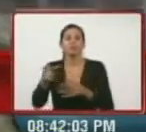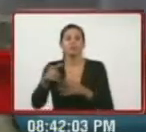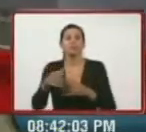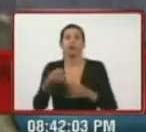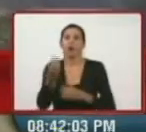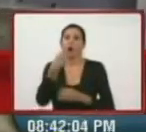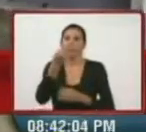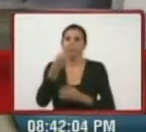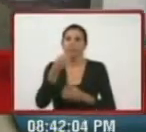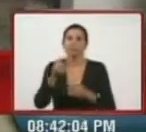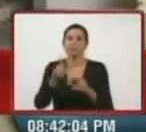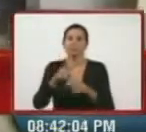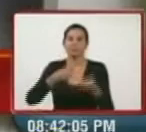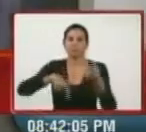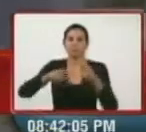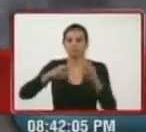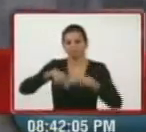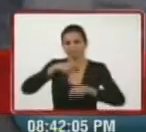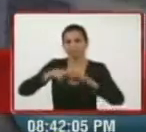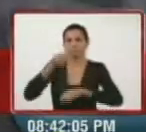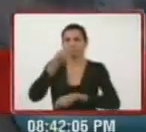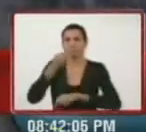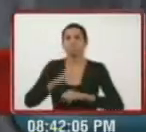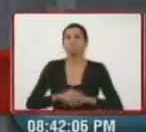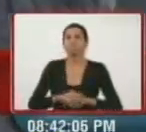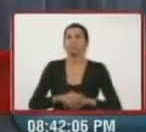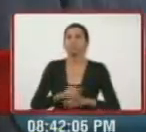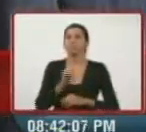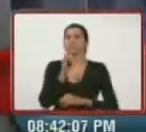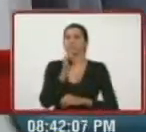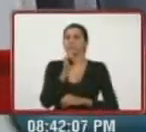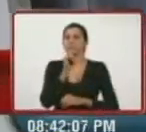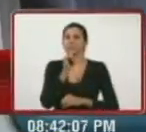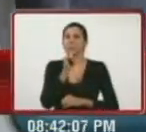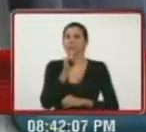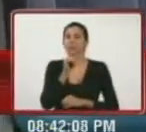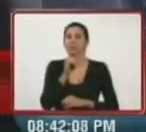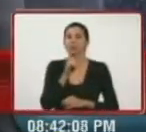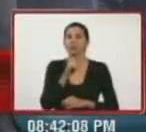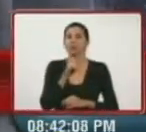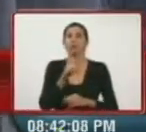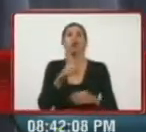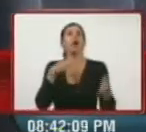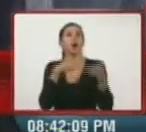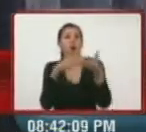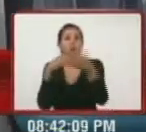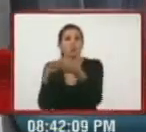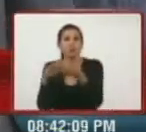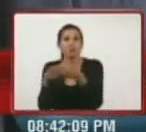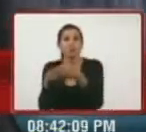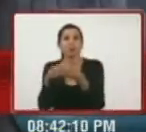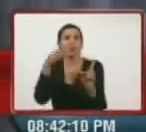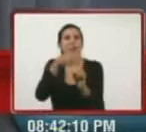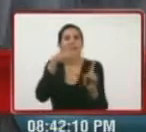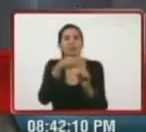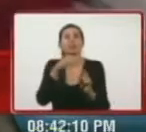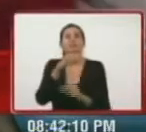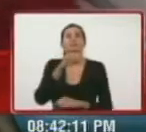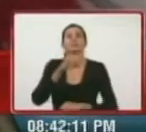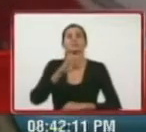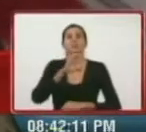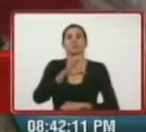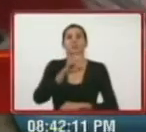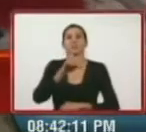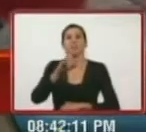denuncias realizadas por los habitantes de dicho sector, se encuentra el asedio de unos centros de diagnósticos integrales como mercalitos ubicados en los